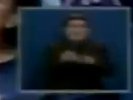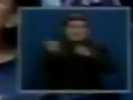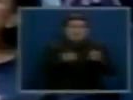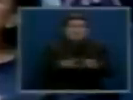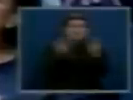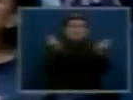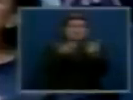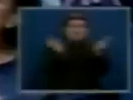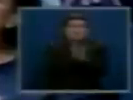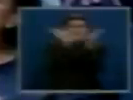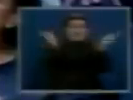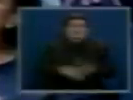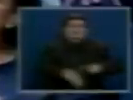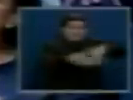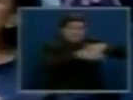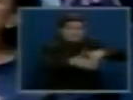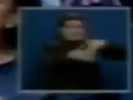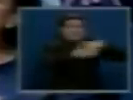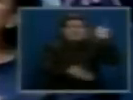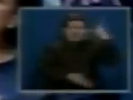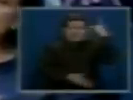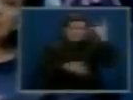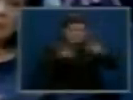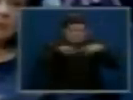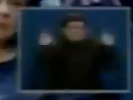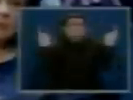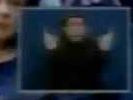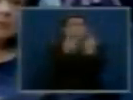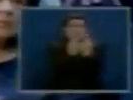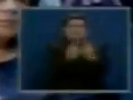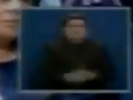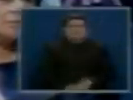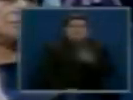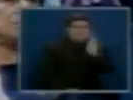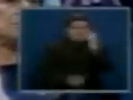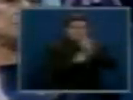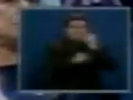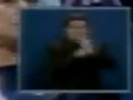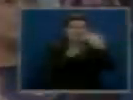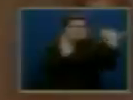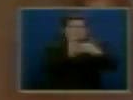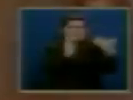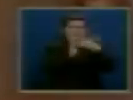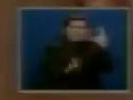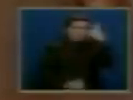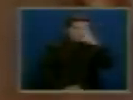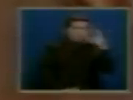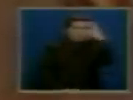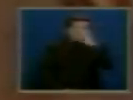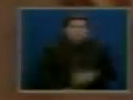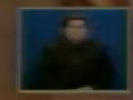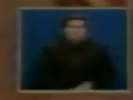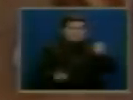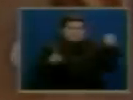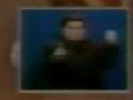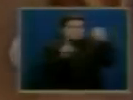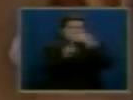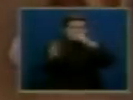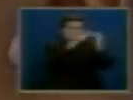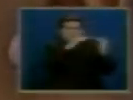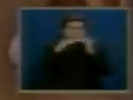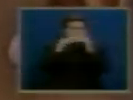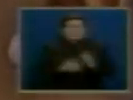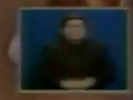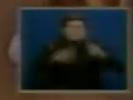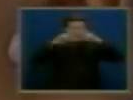por las interferencias político-partidarias que matizan su labor para buscar más el impacto publicitario que un